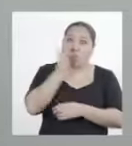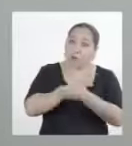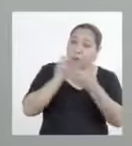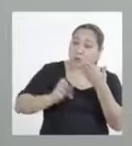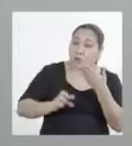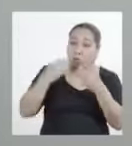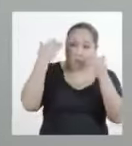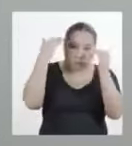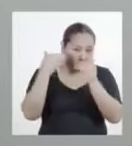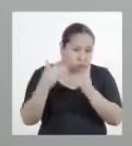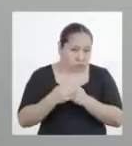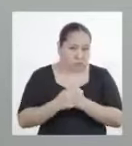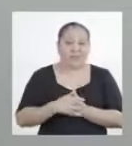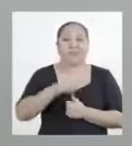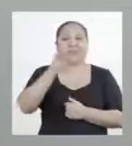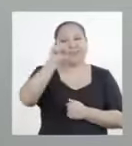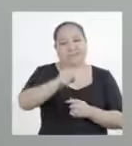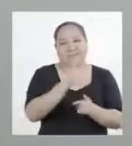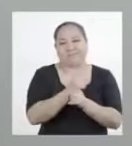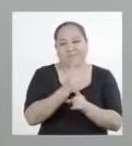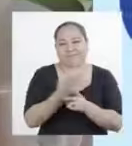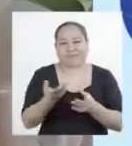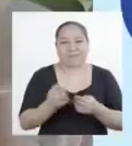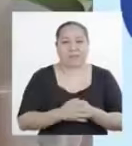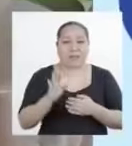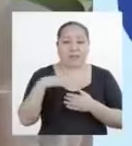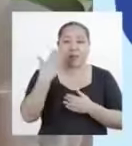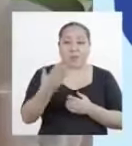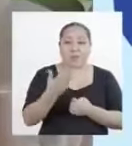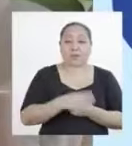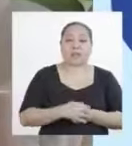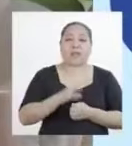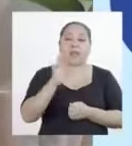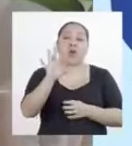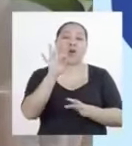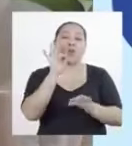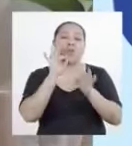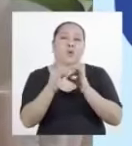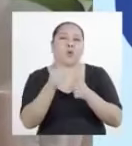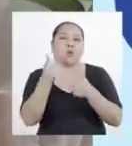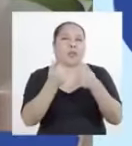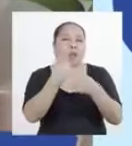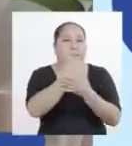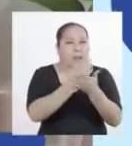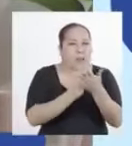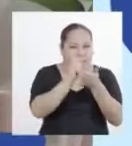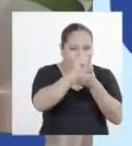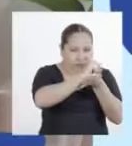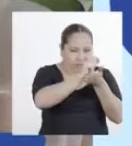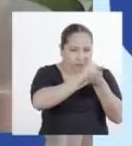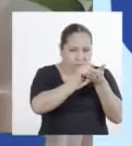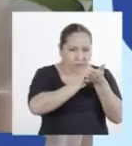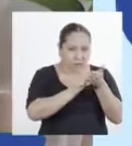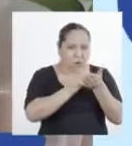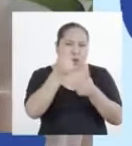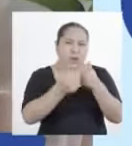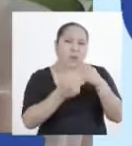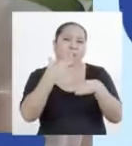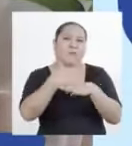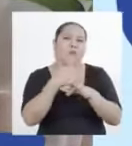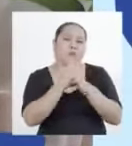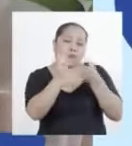estudiantes o profesionales y así por el estilo Así es, luego identificamos la estructura del texto Para